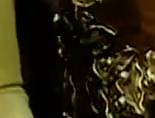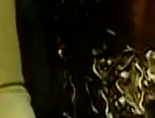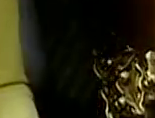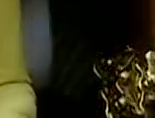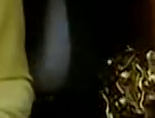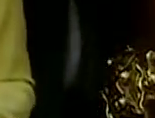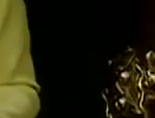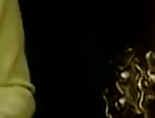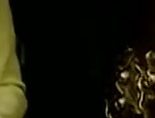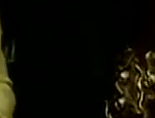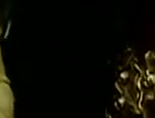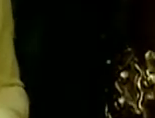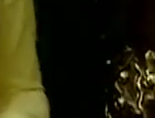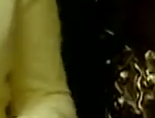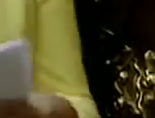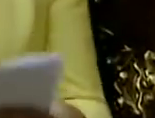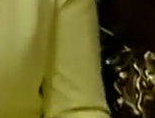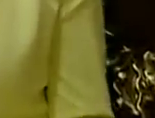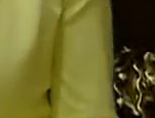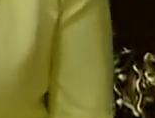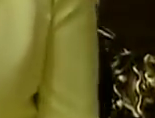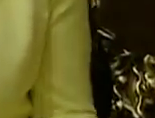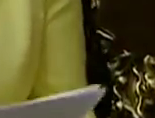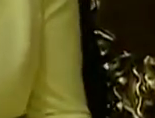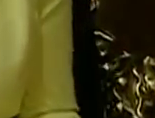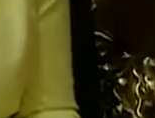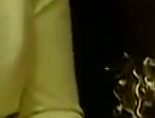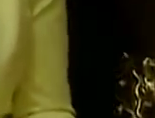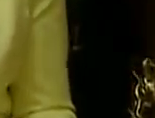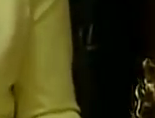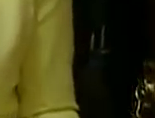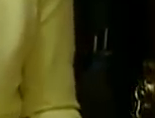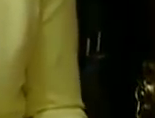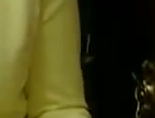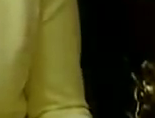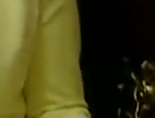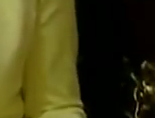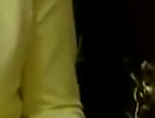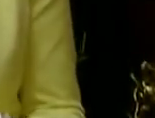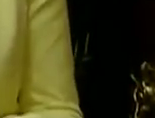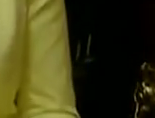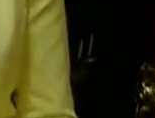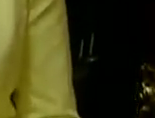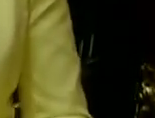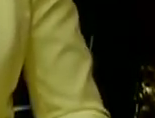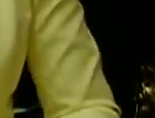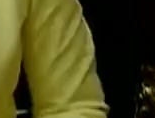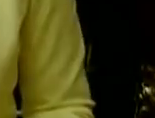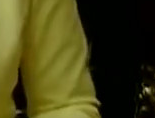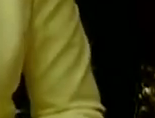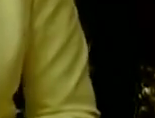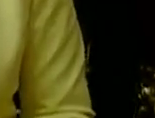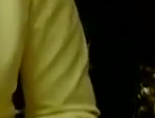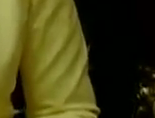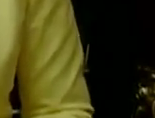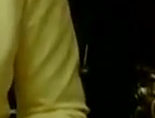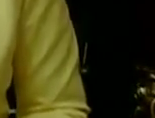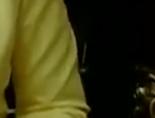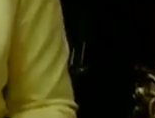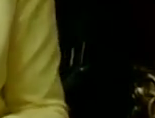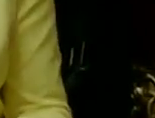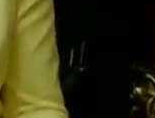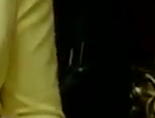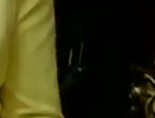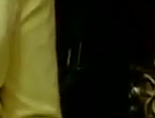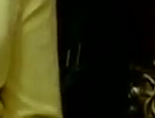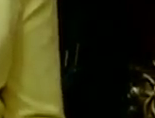las calles. Es desde las calles donde se realizará el trabajo de cada día a día. También convocó a una reunión